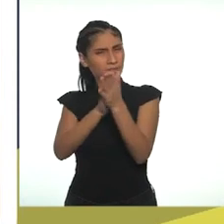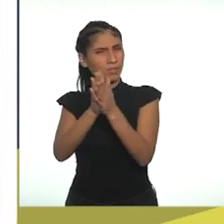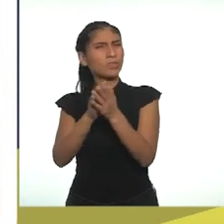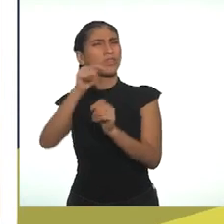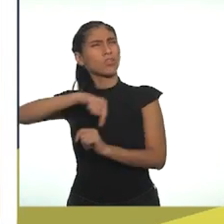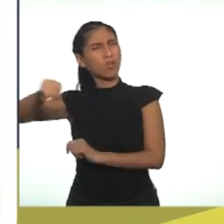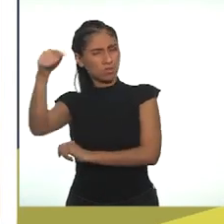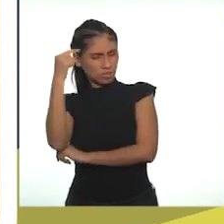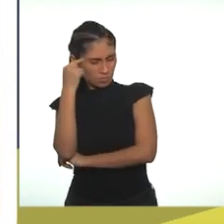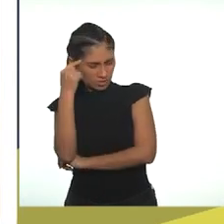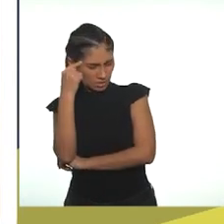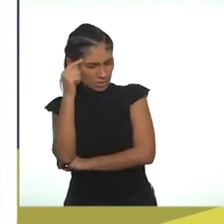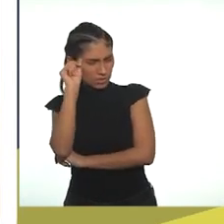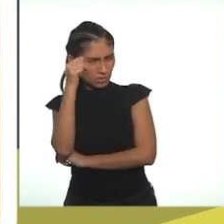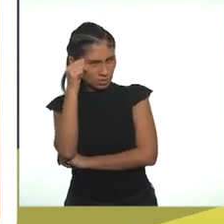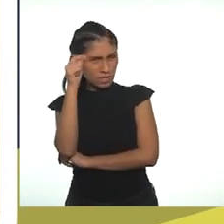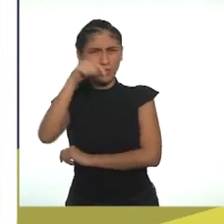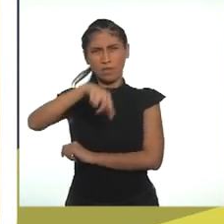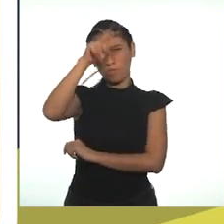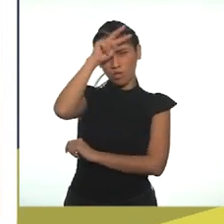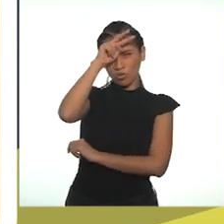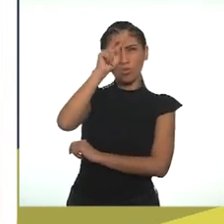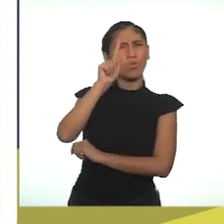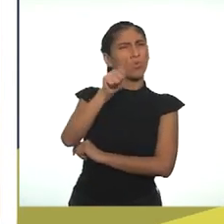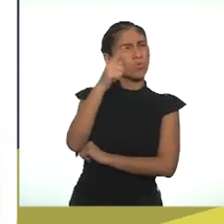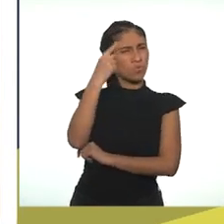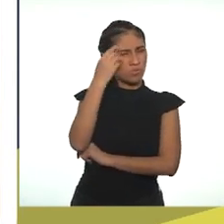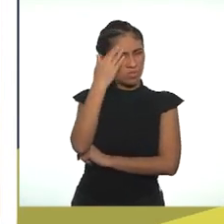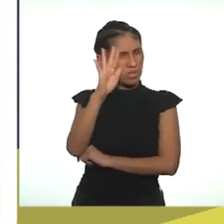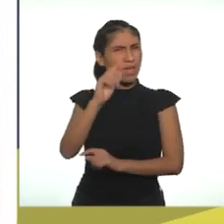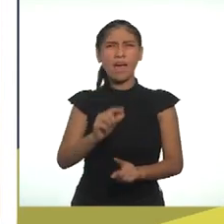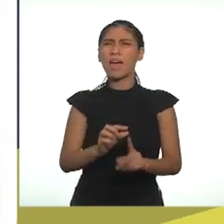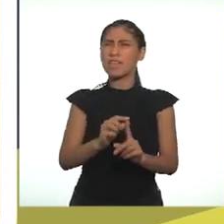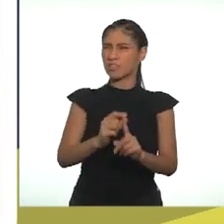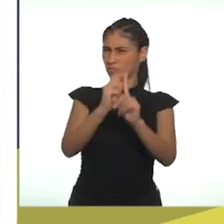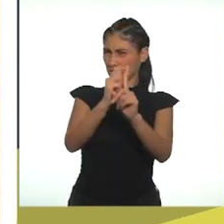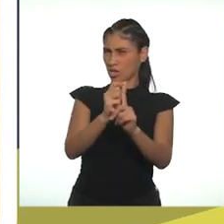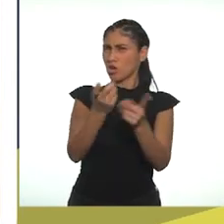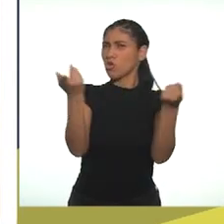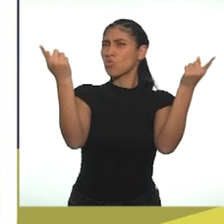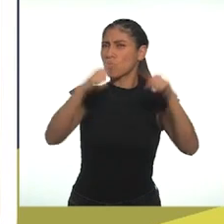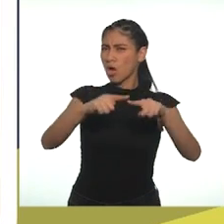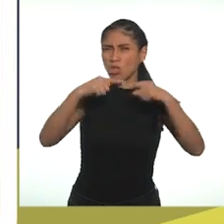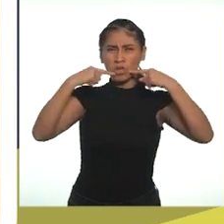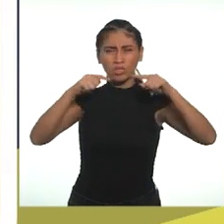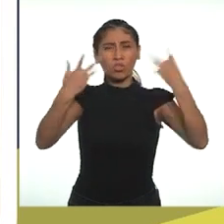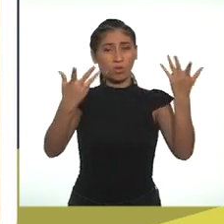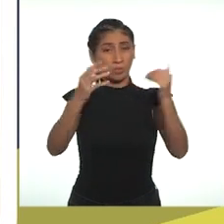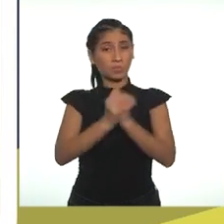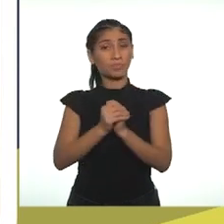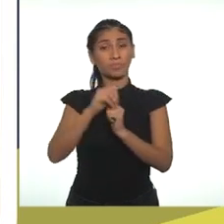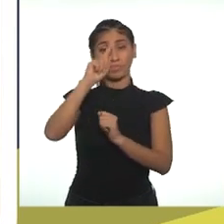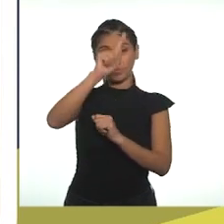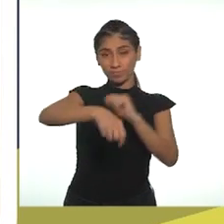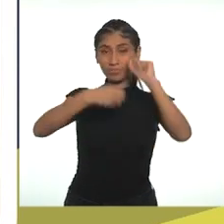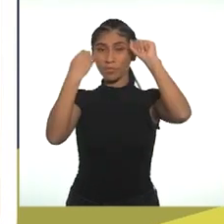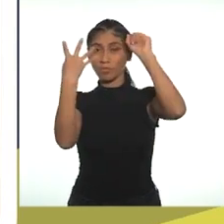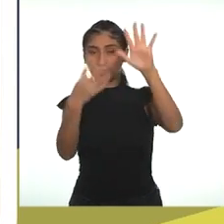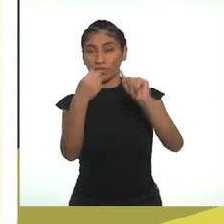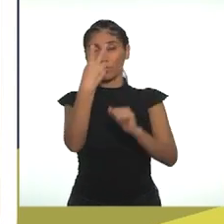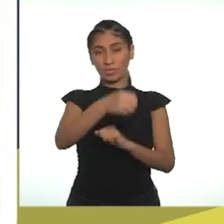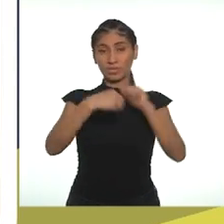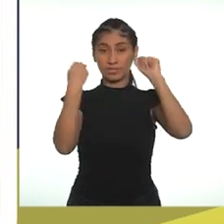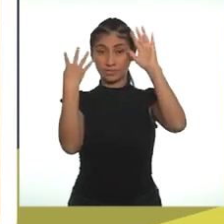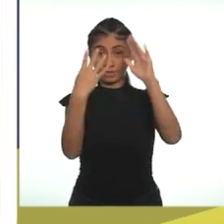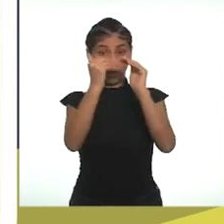fecha importante para un país tiene que ver con decisiones de las autoridades. En 1927,